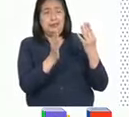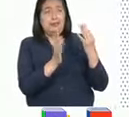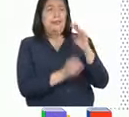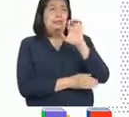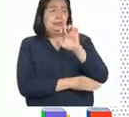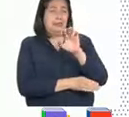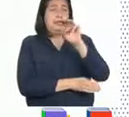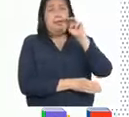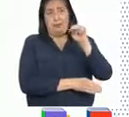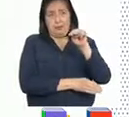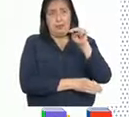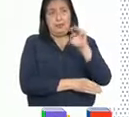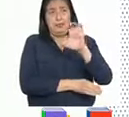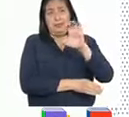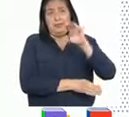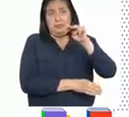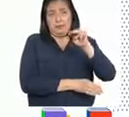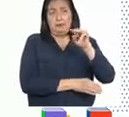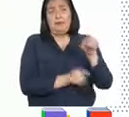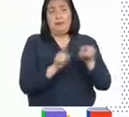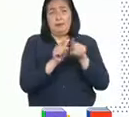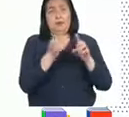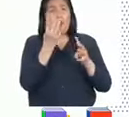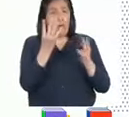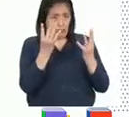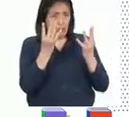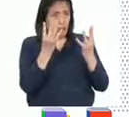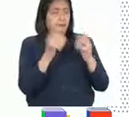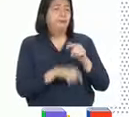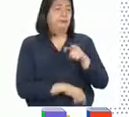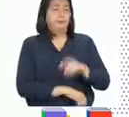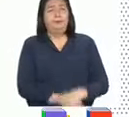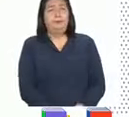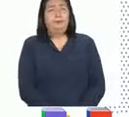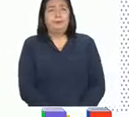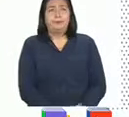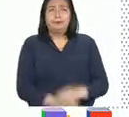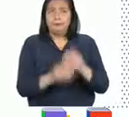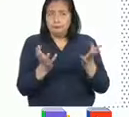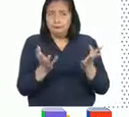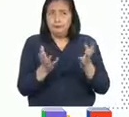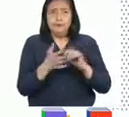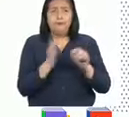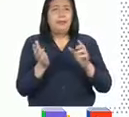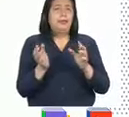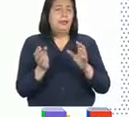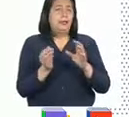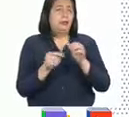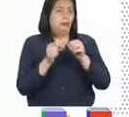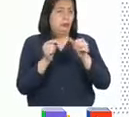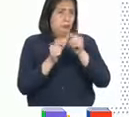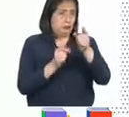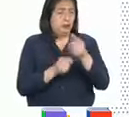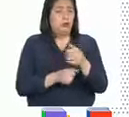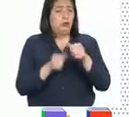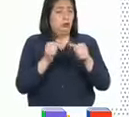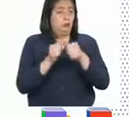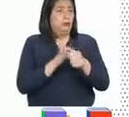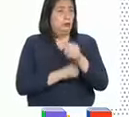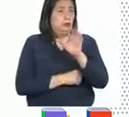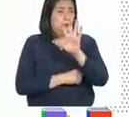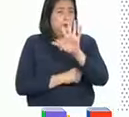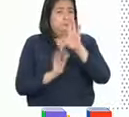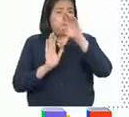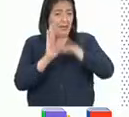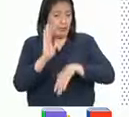derecha. En este caso también es 4. Para redondear, si esta cifra es